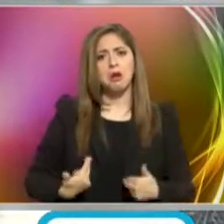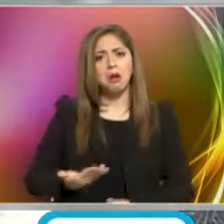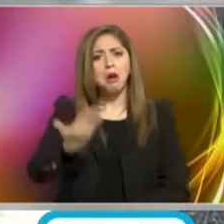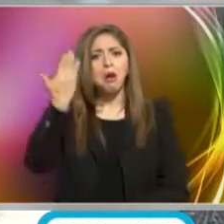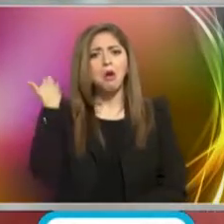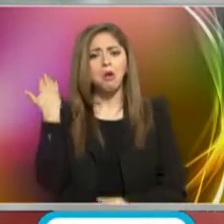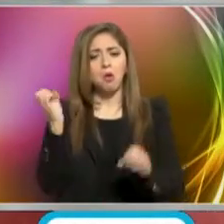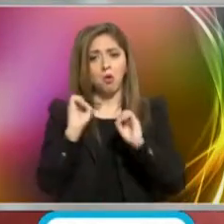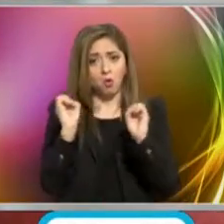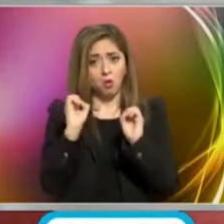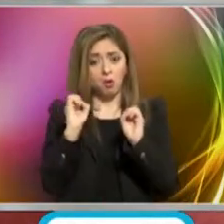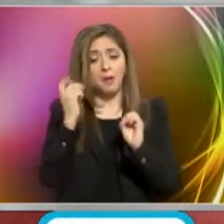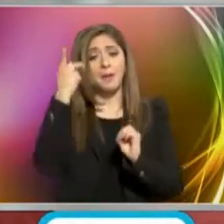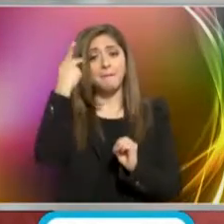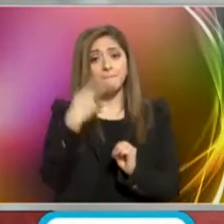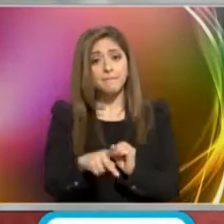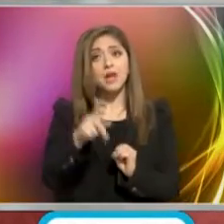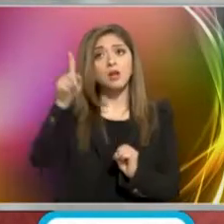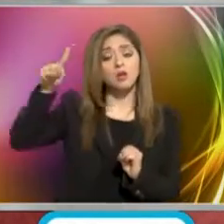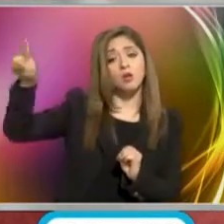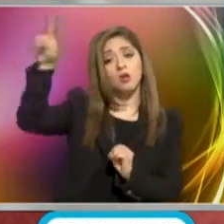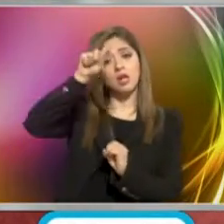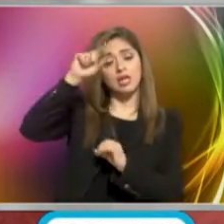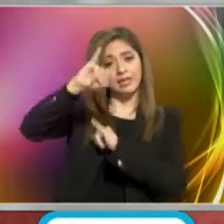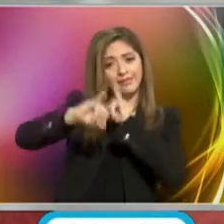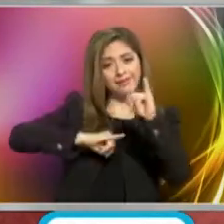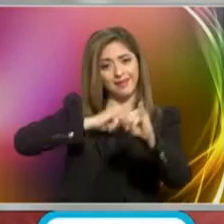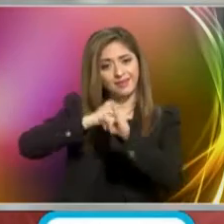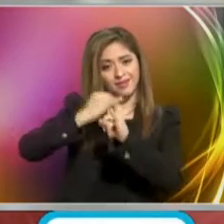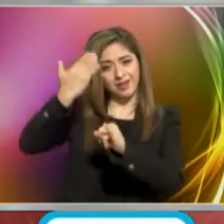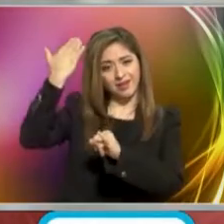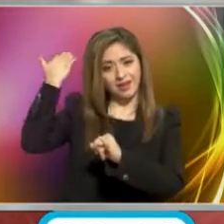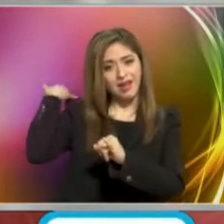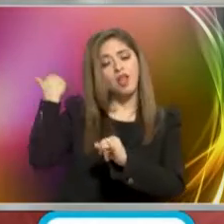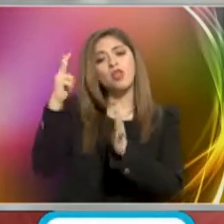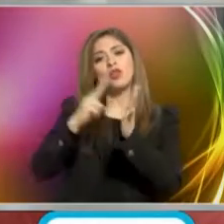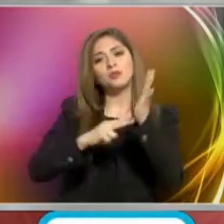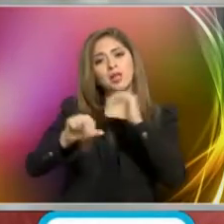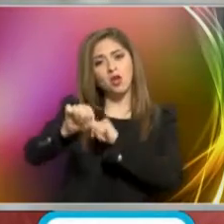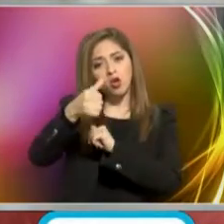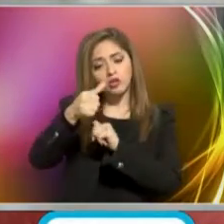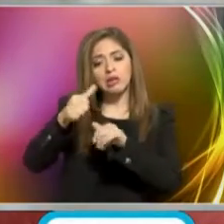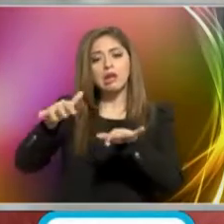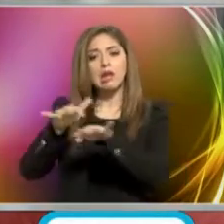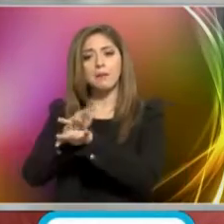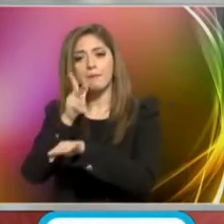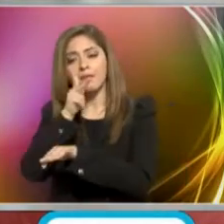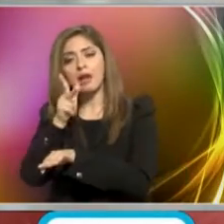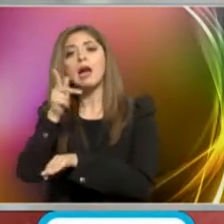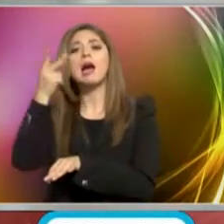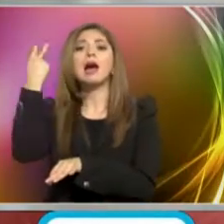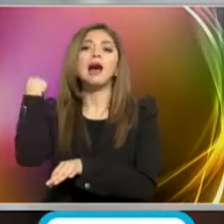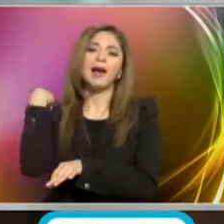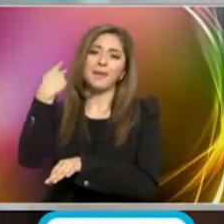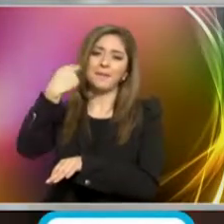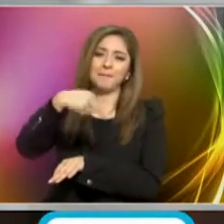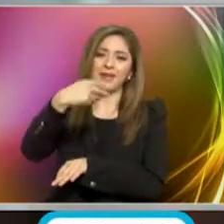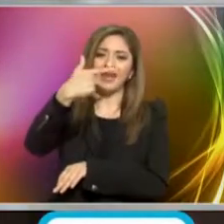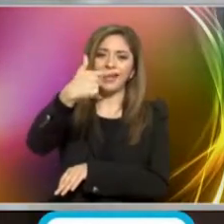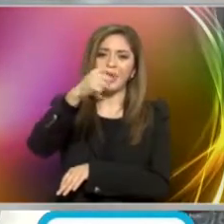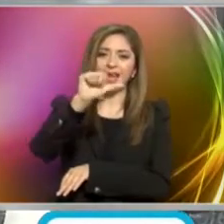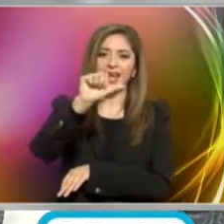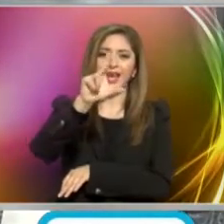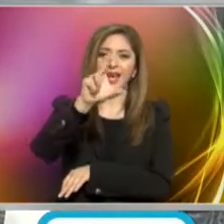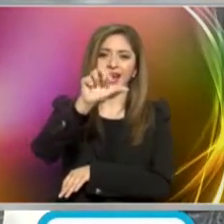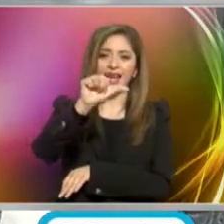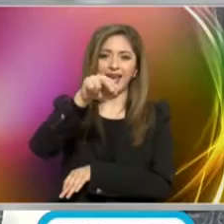plano internacional se tuvo que hacer la homologación en 2011 y ya se habla de derechos humanos, que antes se le llamaba garantías individuales, y para que